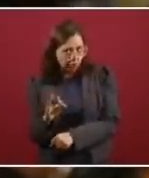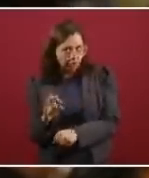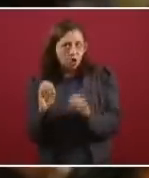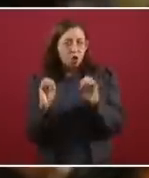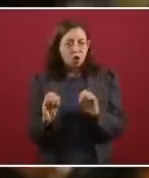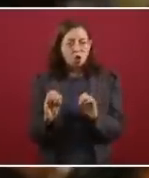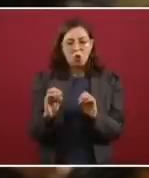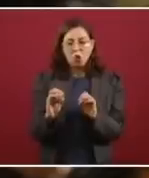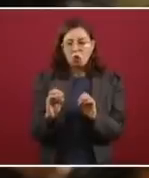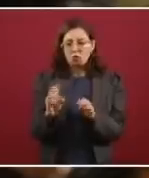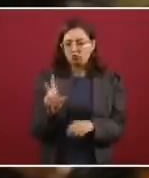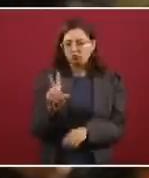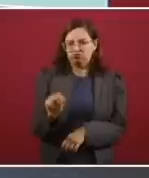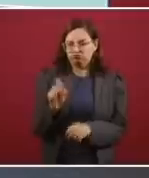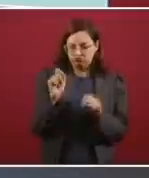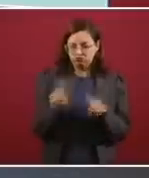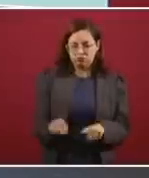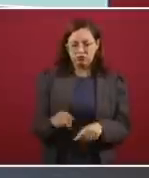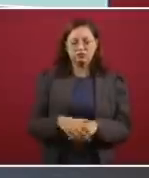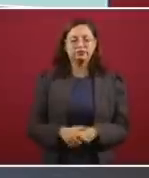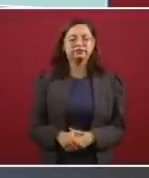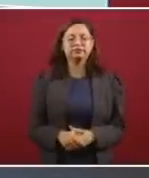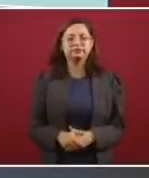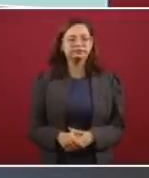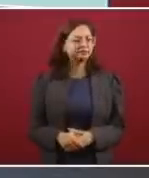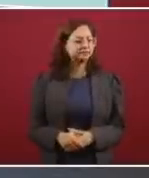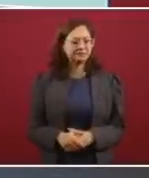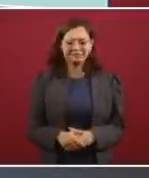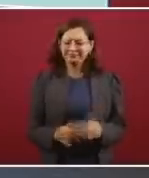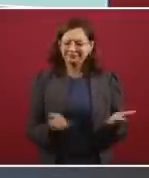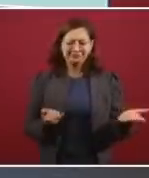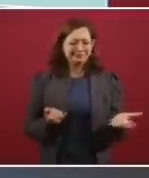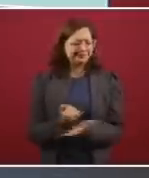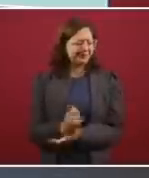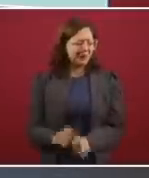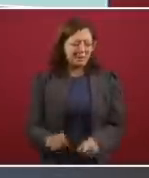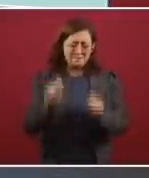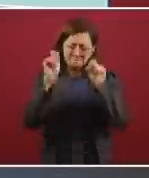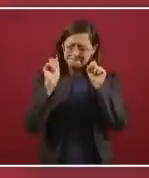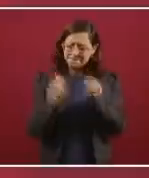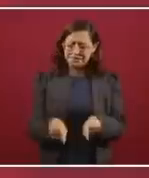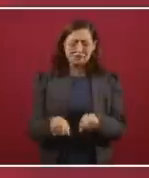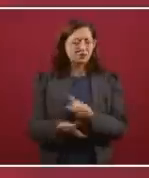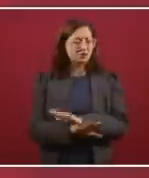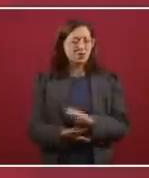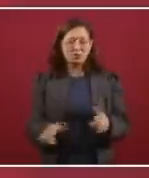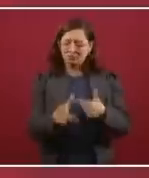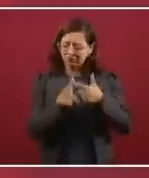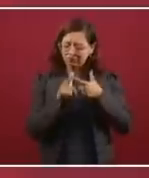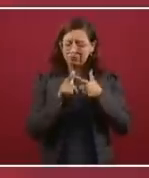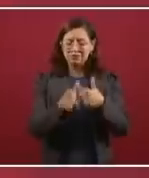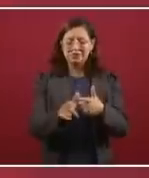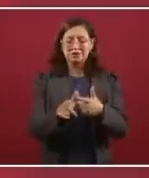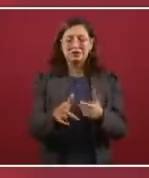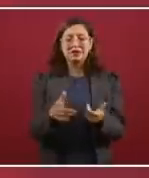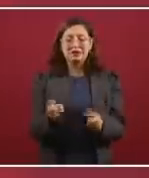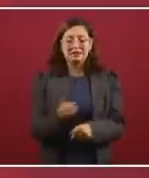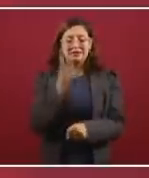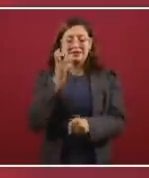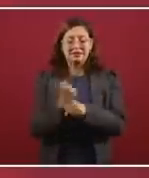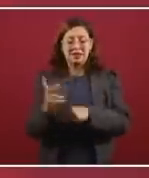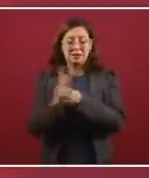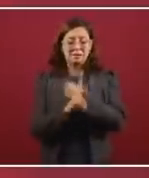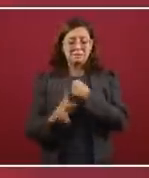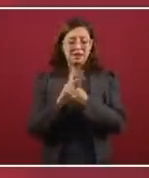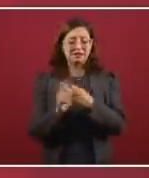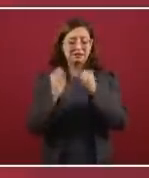están reconsiderando? Gracias. No, la posición de México va a ser la misma, nada más para aclarar sobre ese tema. El tercer país seguro significa que